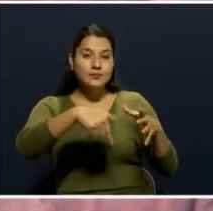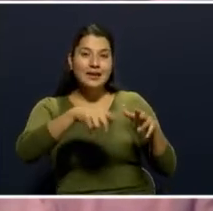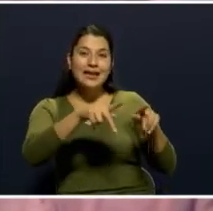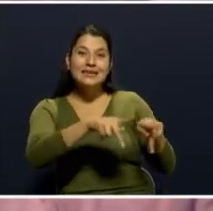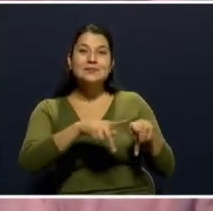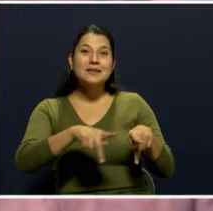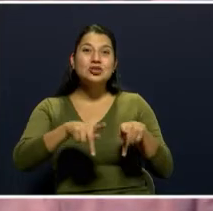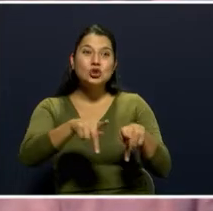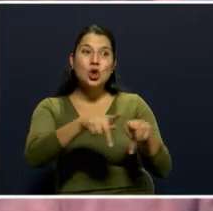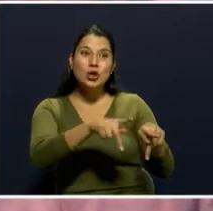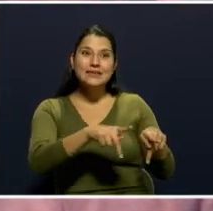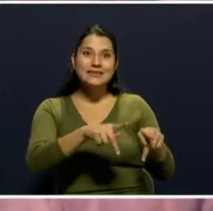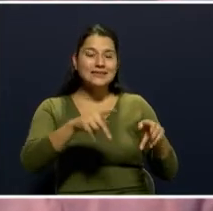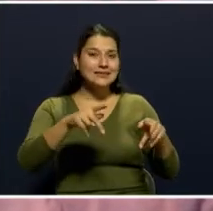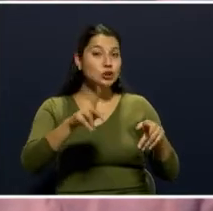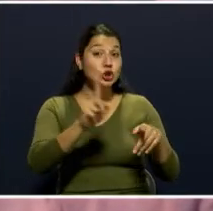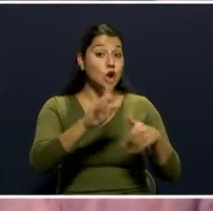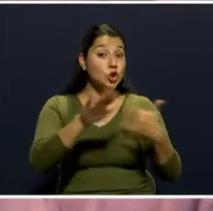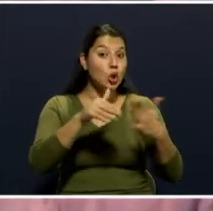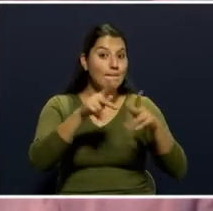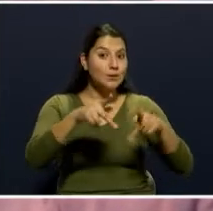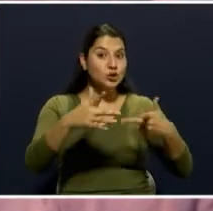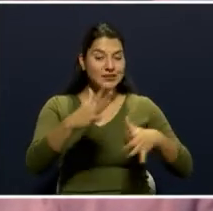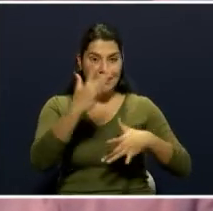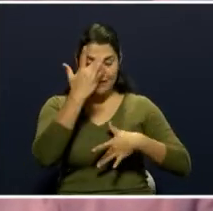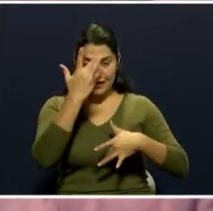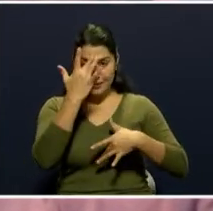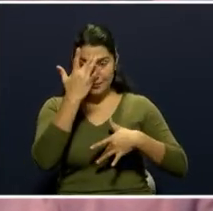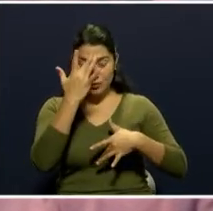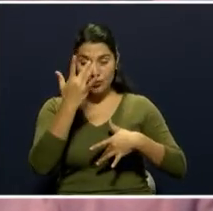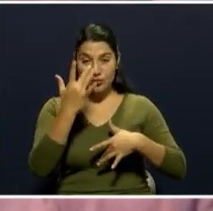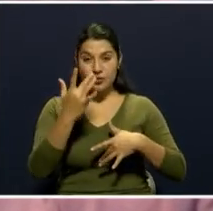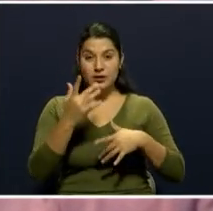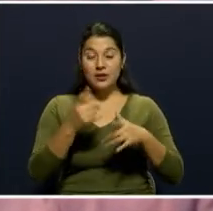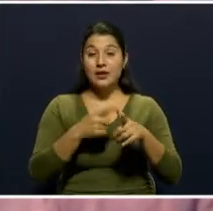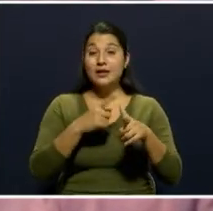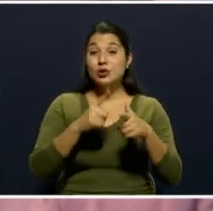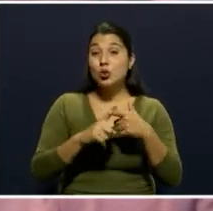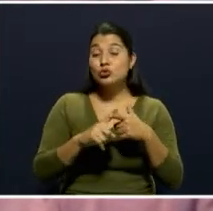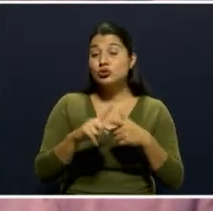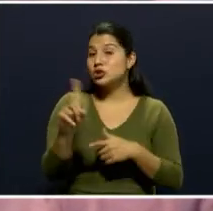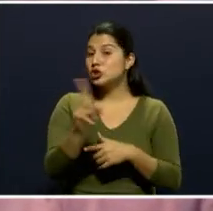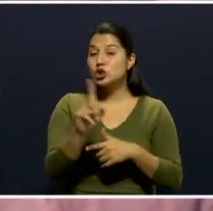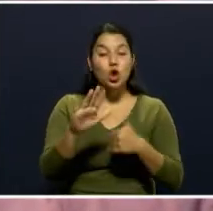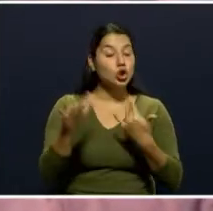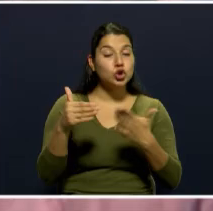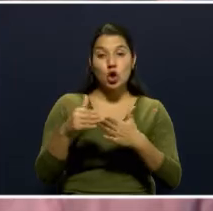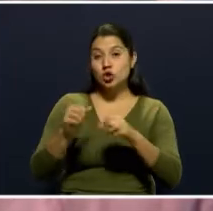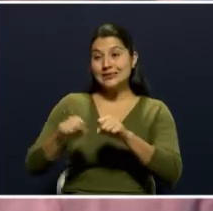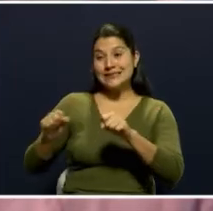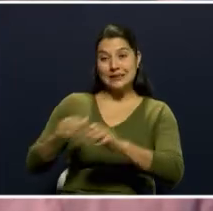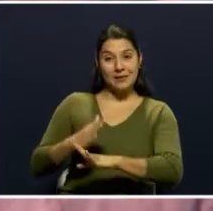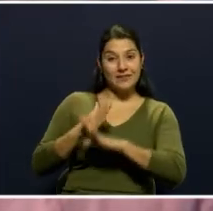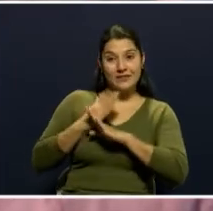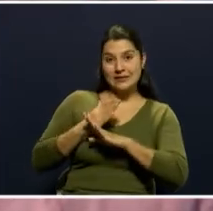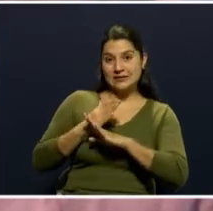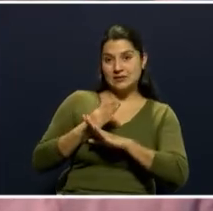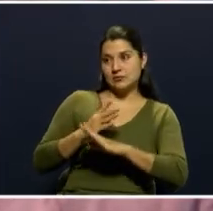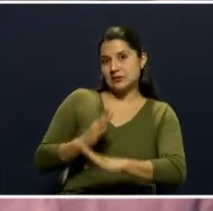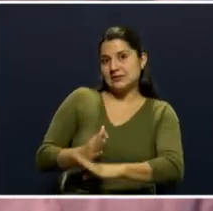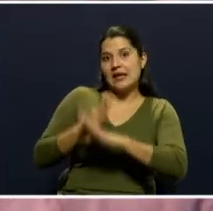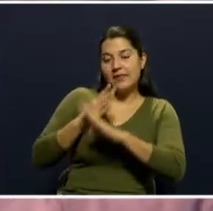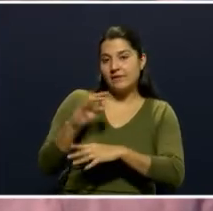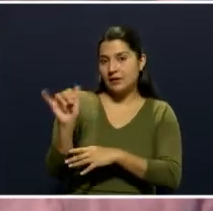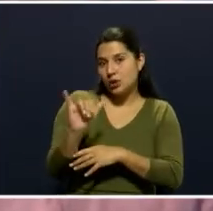genética. No todos los individuos de este planeta efectivamente responden igual a este virus y es una cuestión